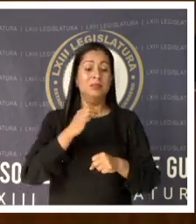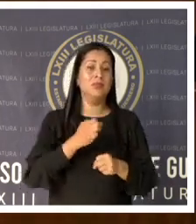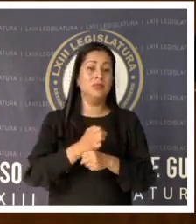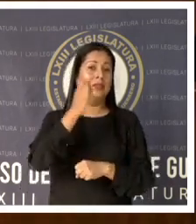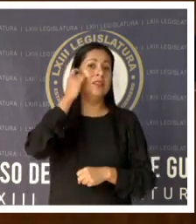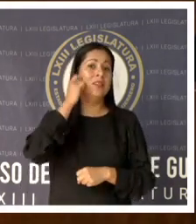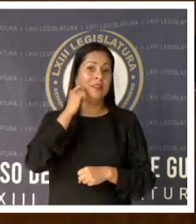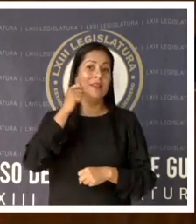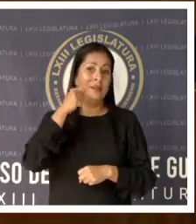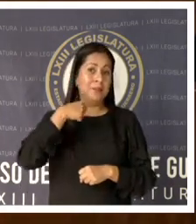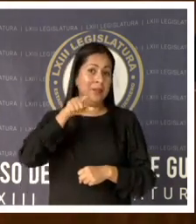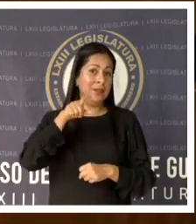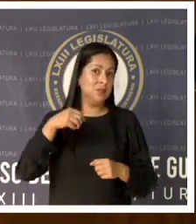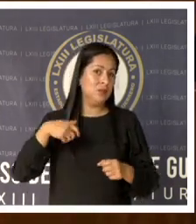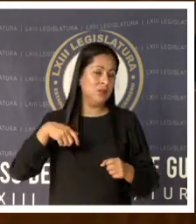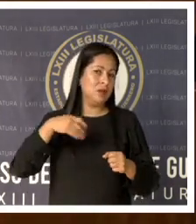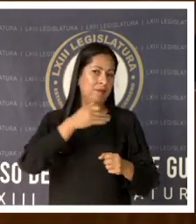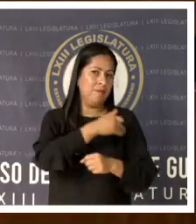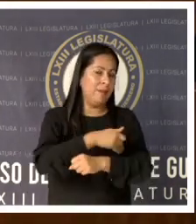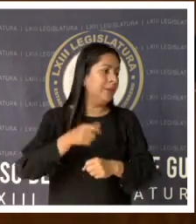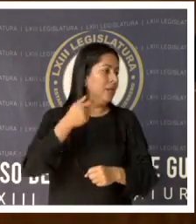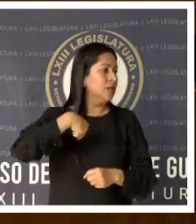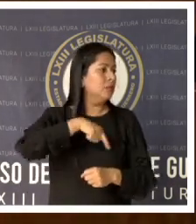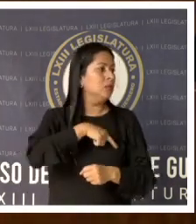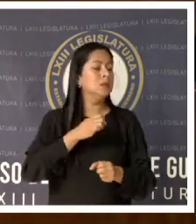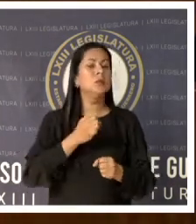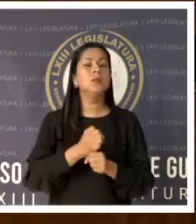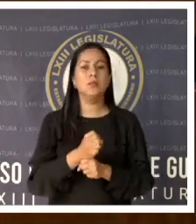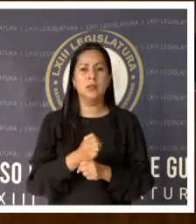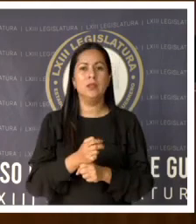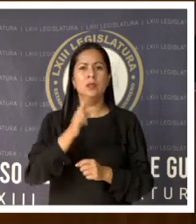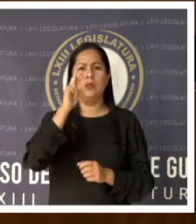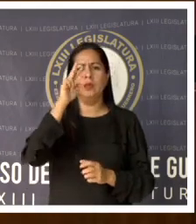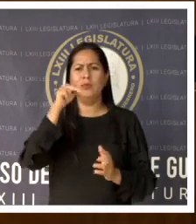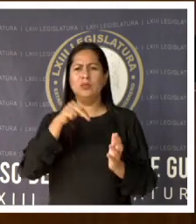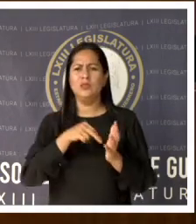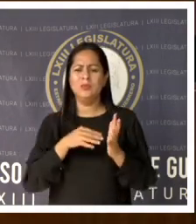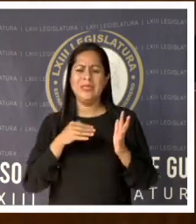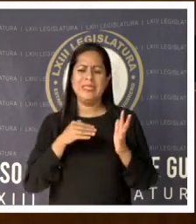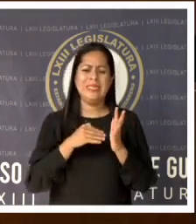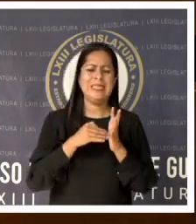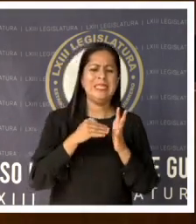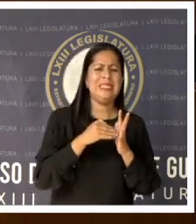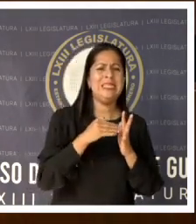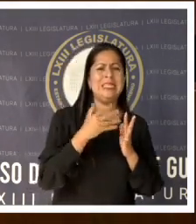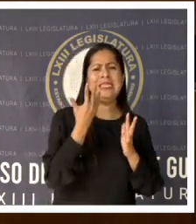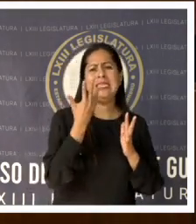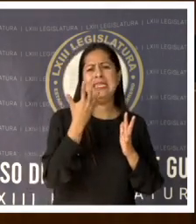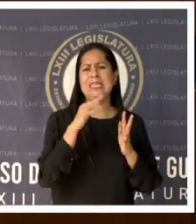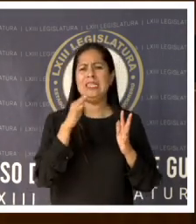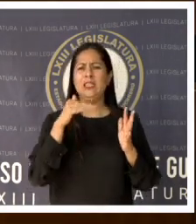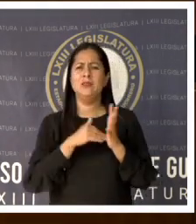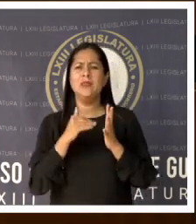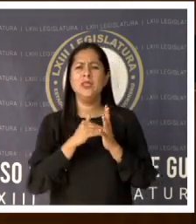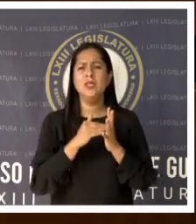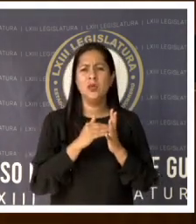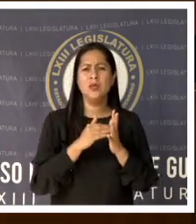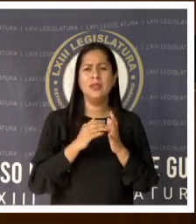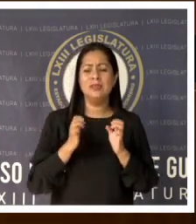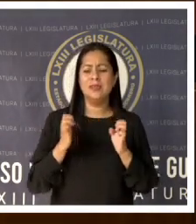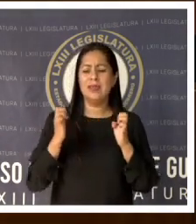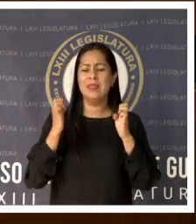de nuestro estado dos mil quinientos millones de pesos en infraestructura